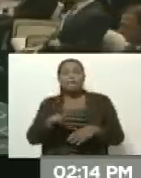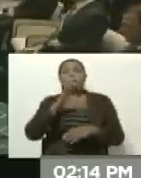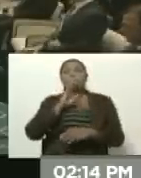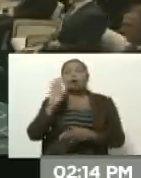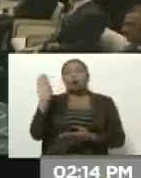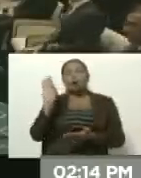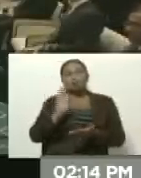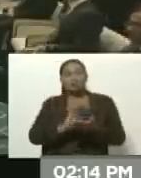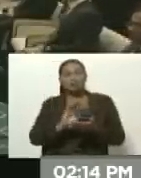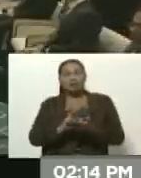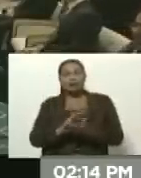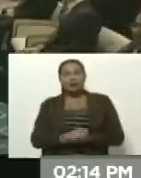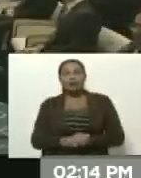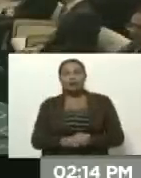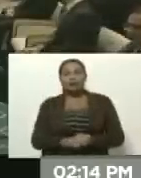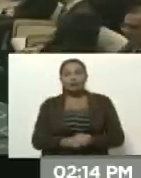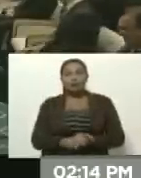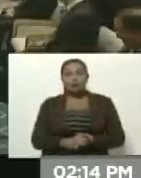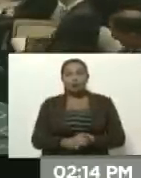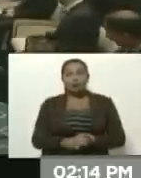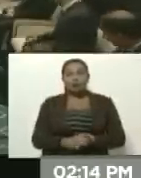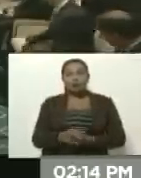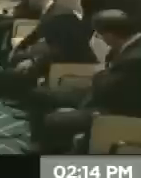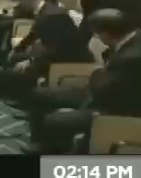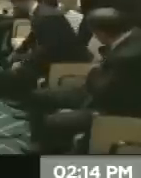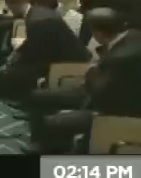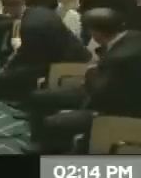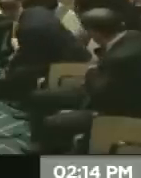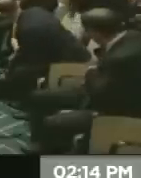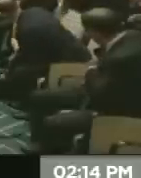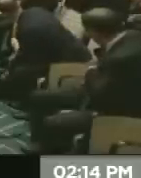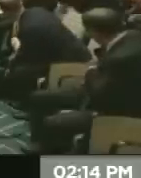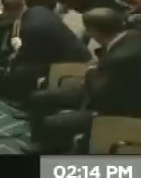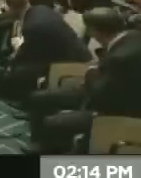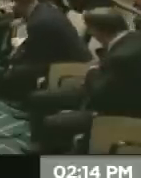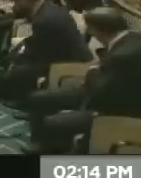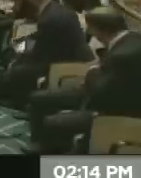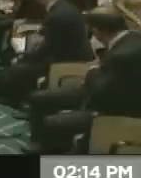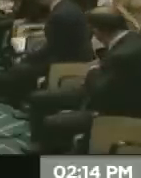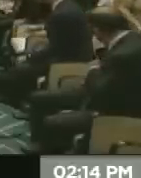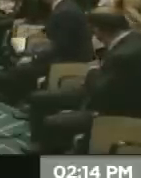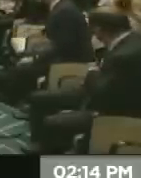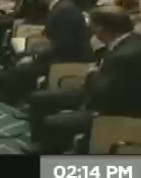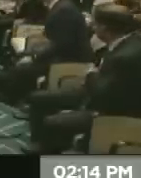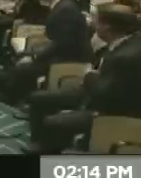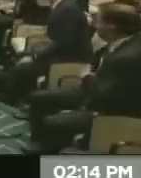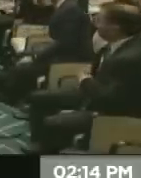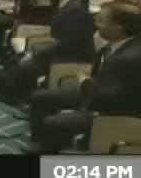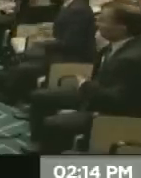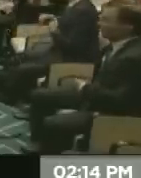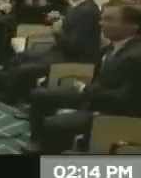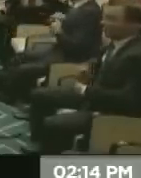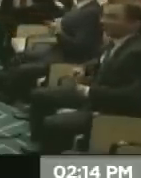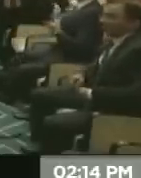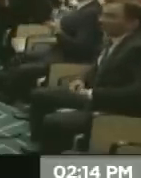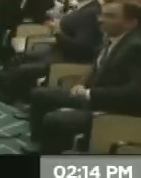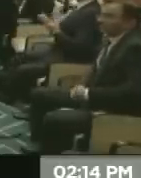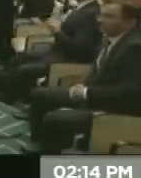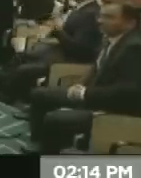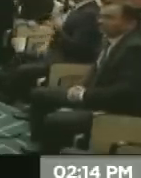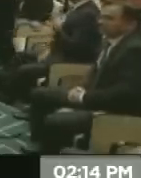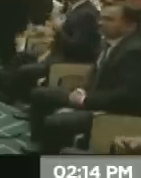Central, señor Çavuşoğlu, y Ortega por la parte de Venezuela. Les